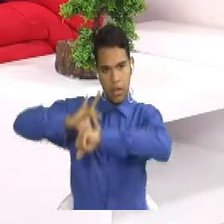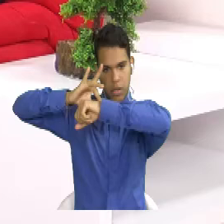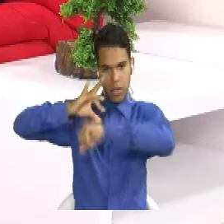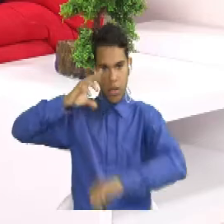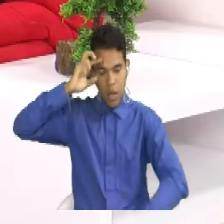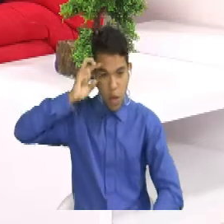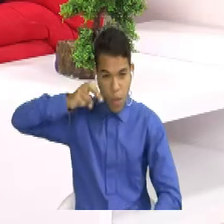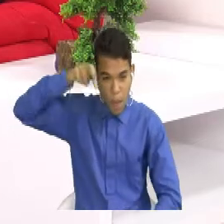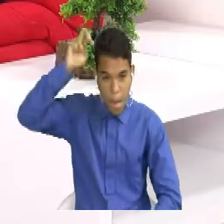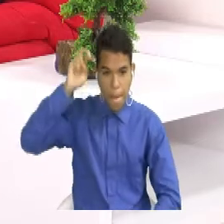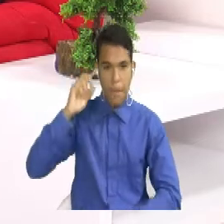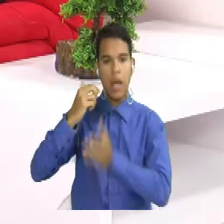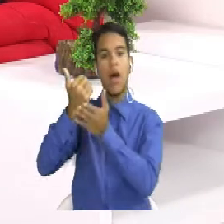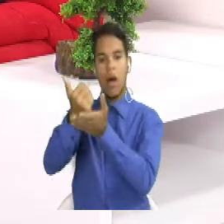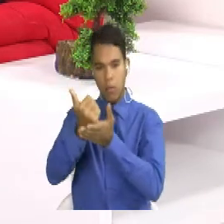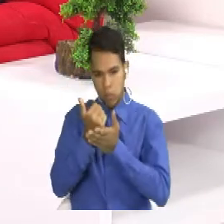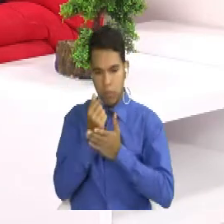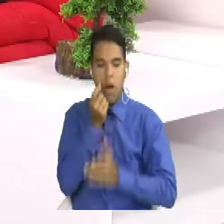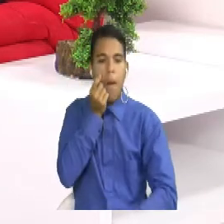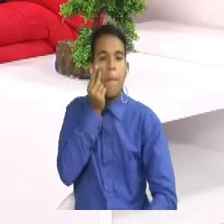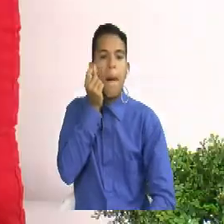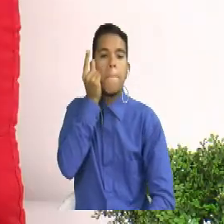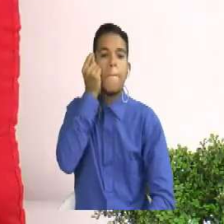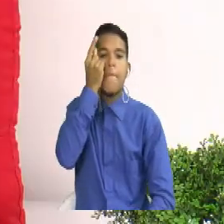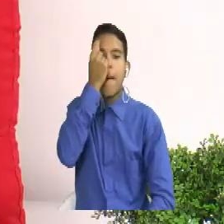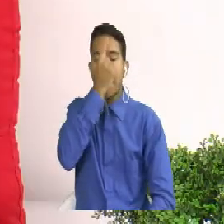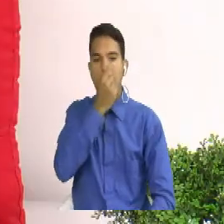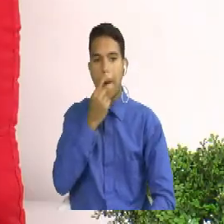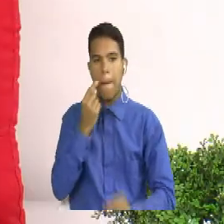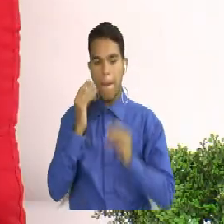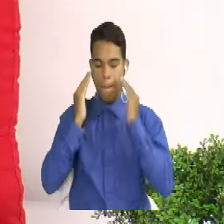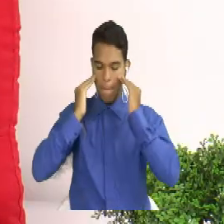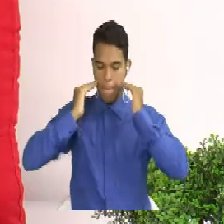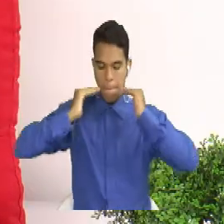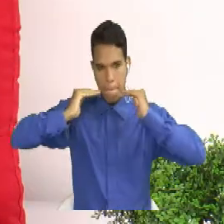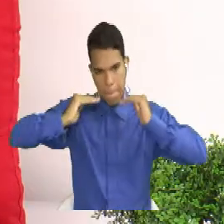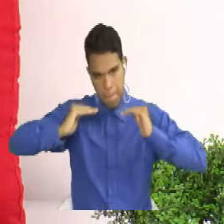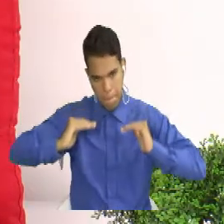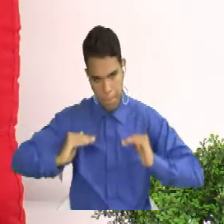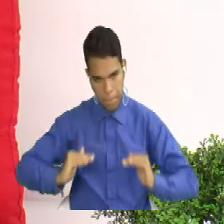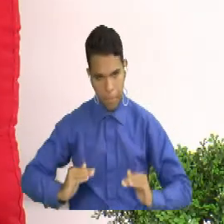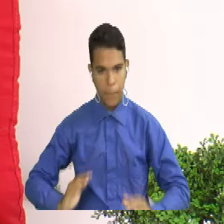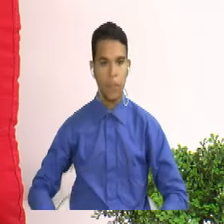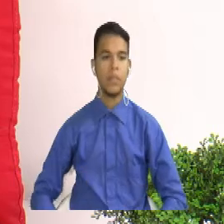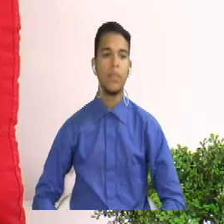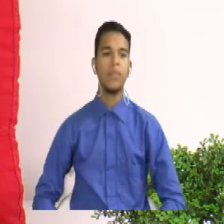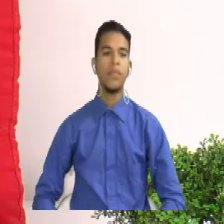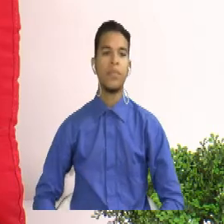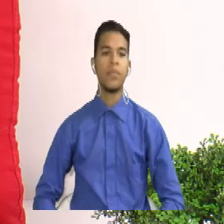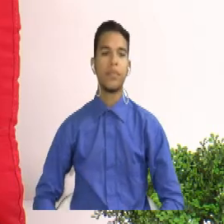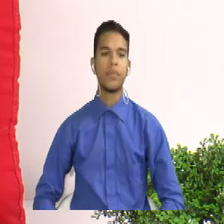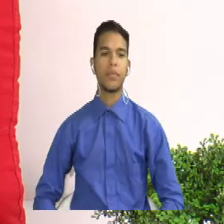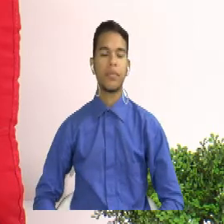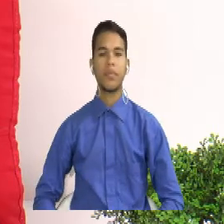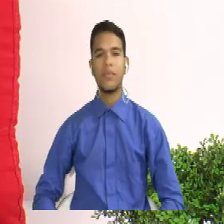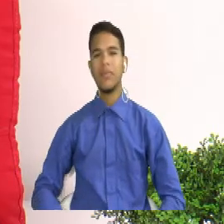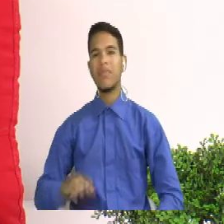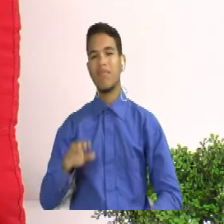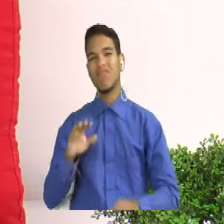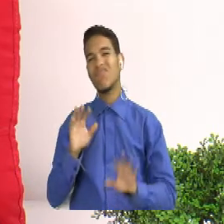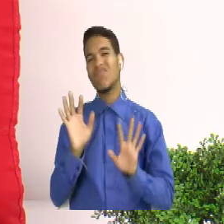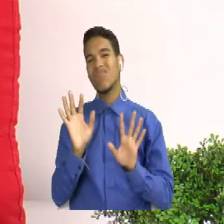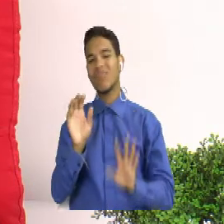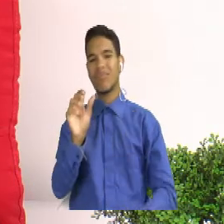pueda ayudar a mejorar esa piel. Por lo general, esos tratamientos son tratados los dermatólogos con antibióticos muy fuertes,